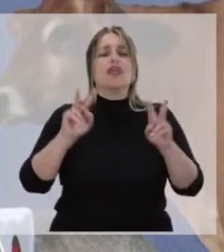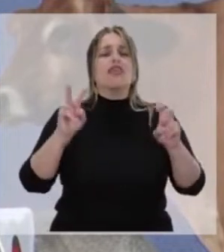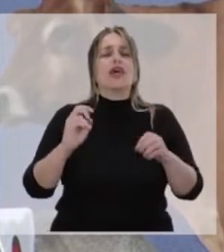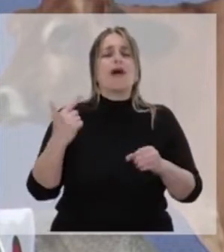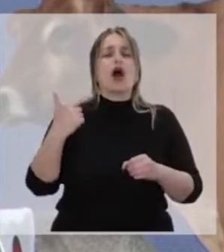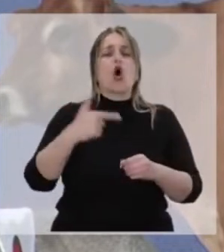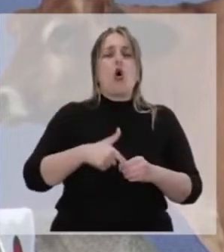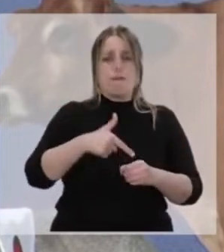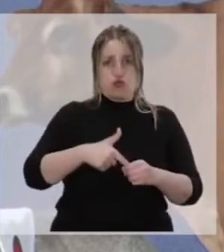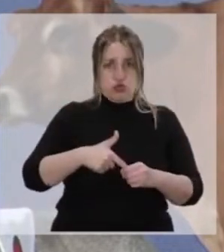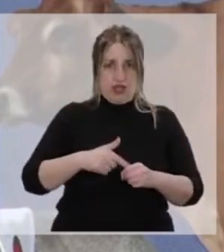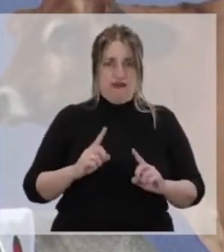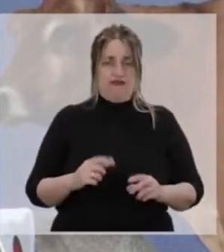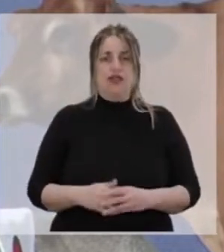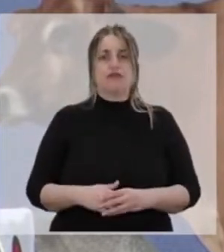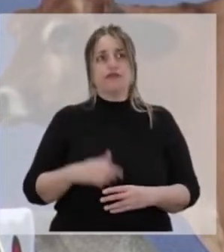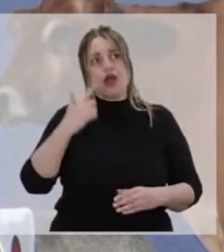con respecto al combustible